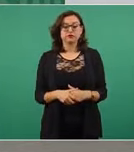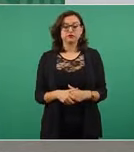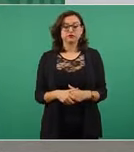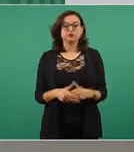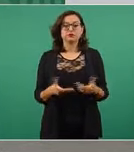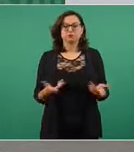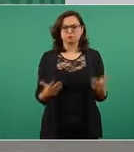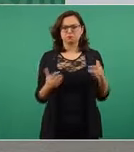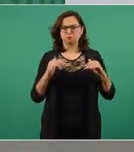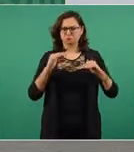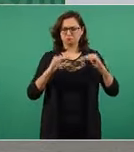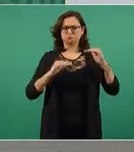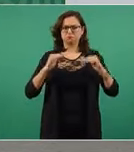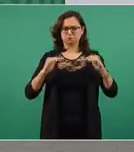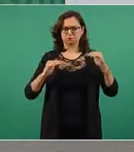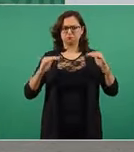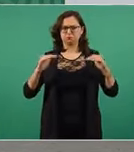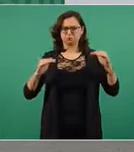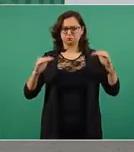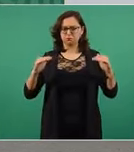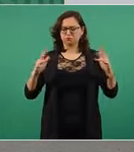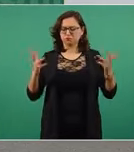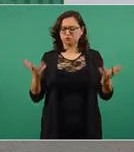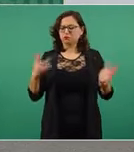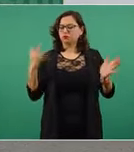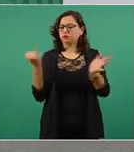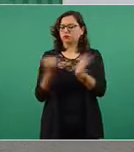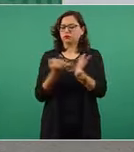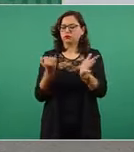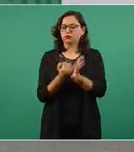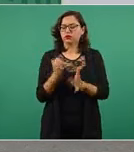relativamente estable la inflación.